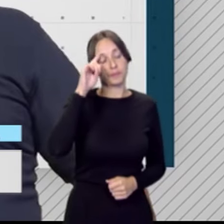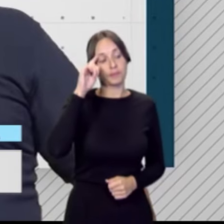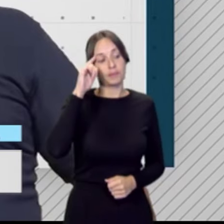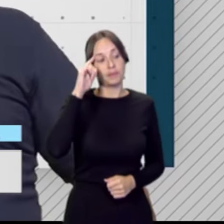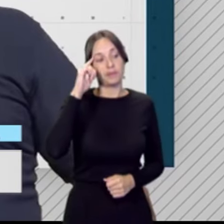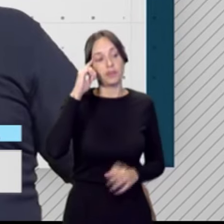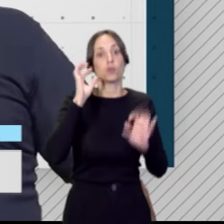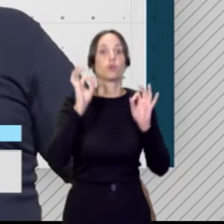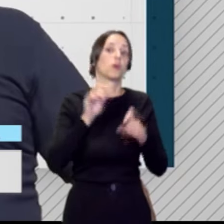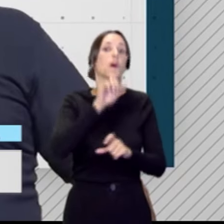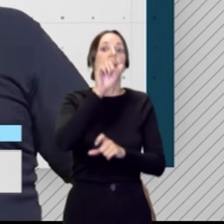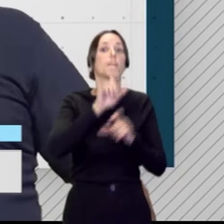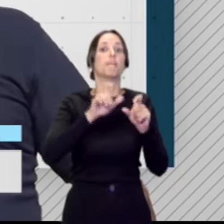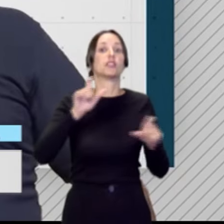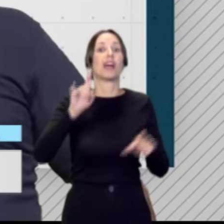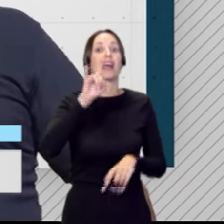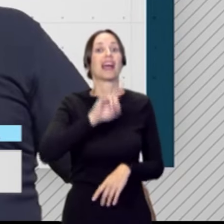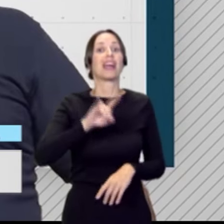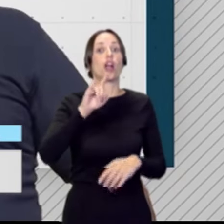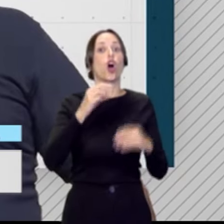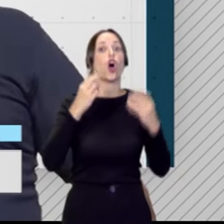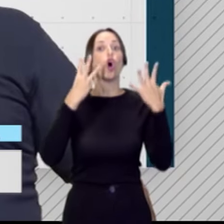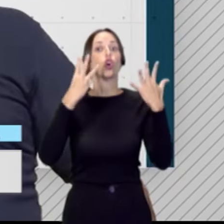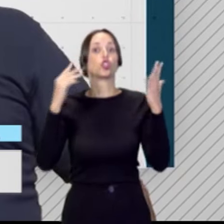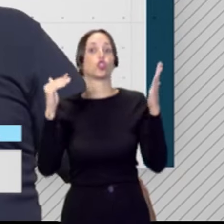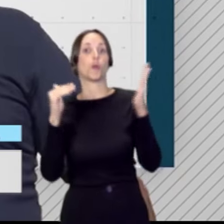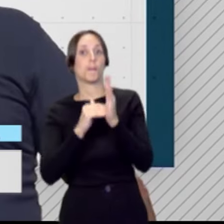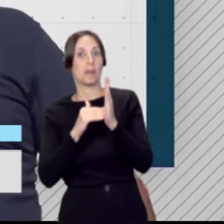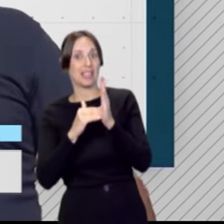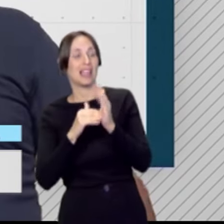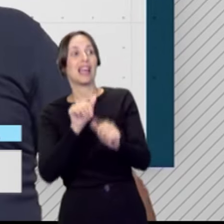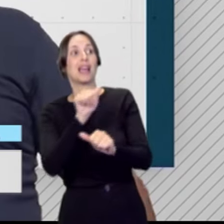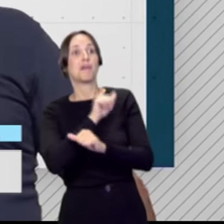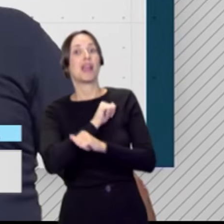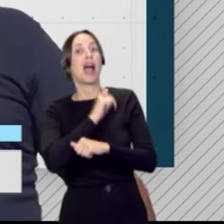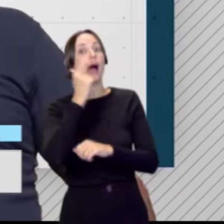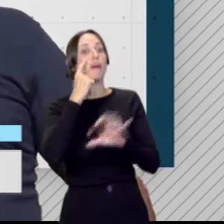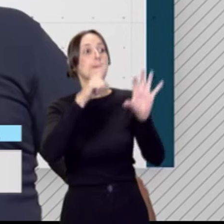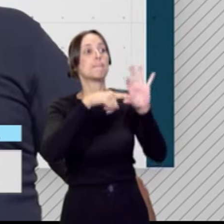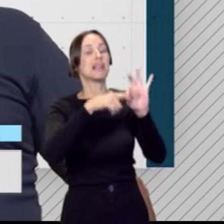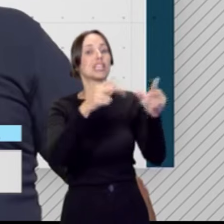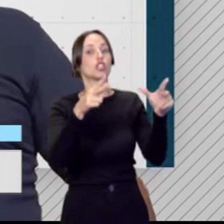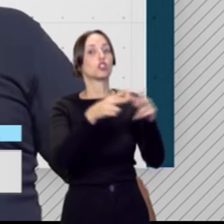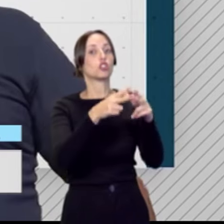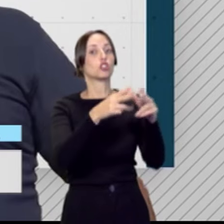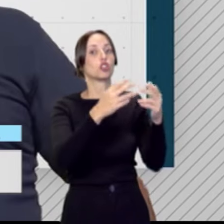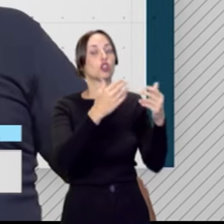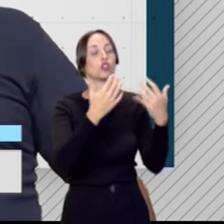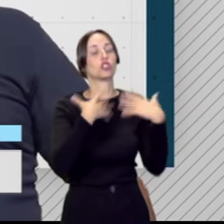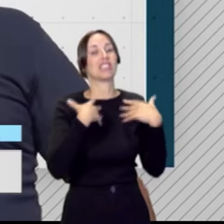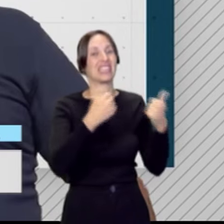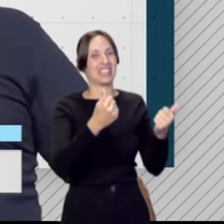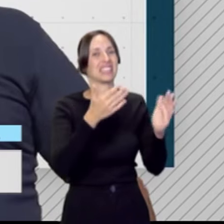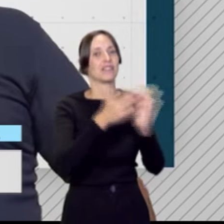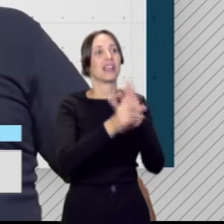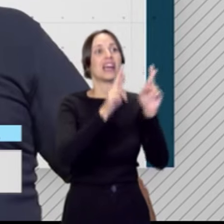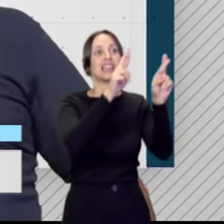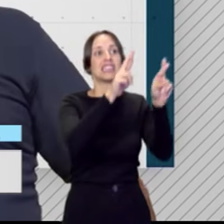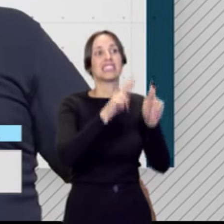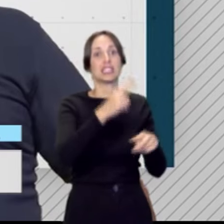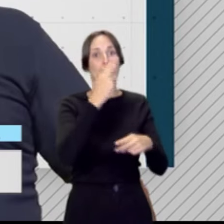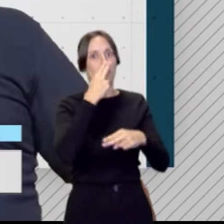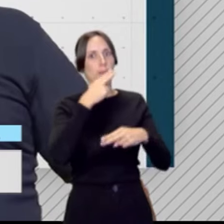8.000 personas en Canarias esperando por una plaza sociosanitaria, por una plaza en una residencia pública. De